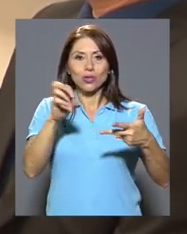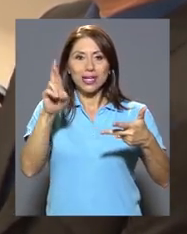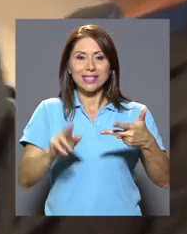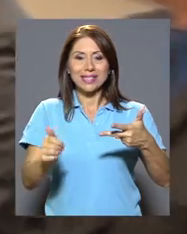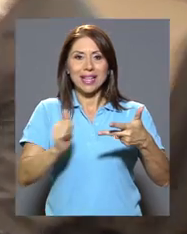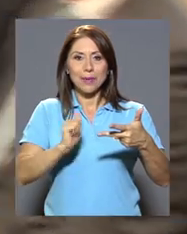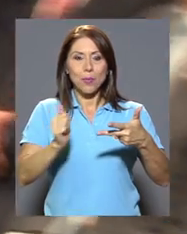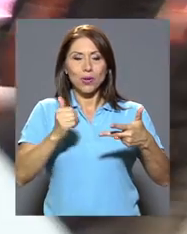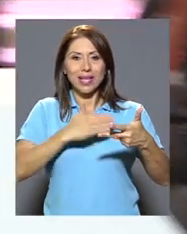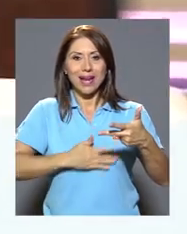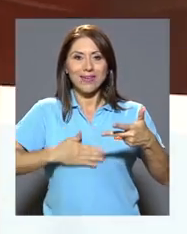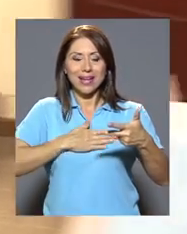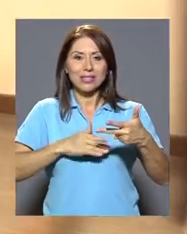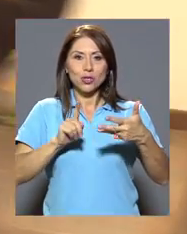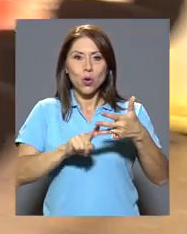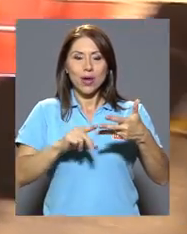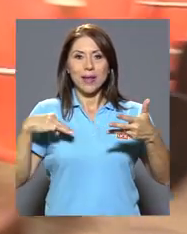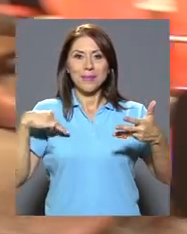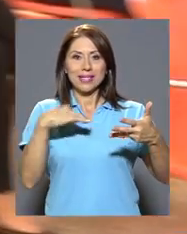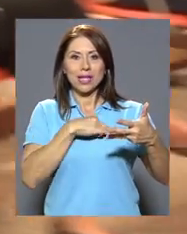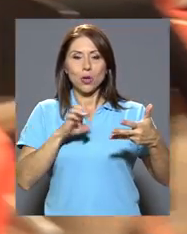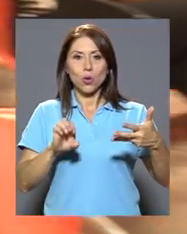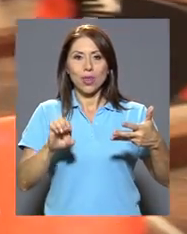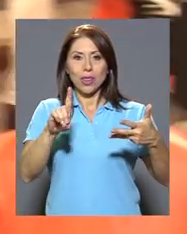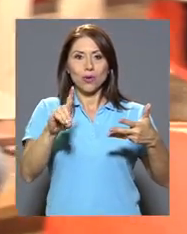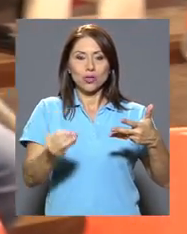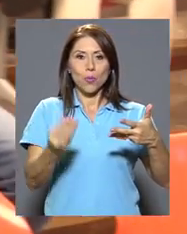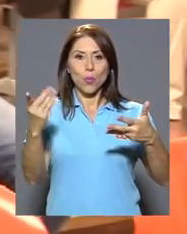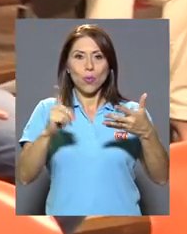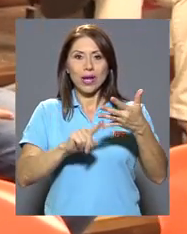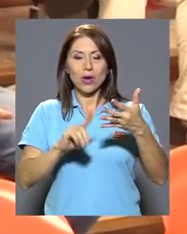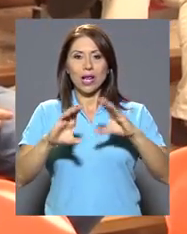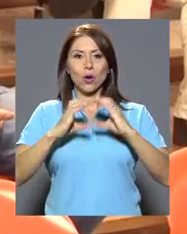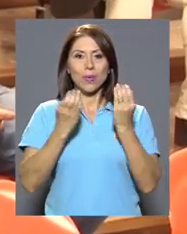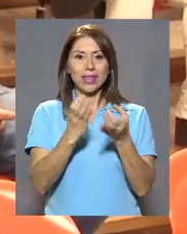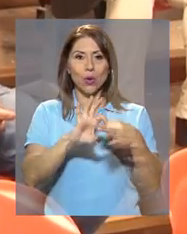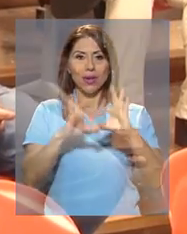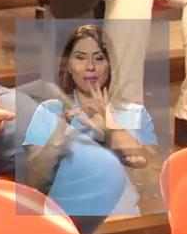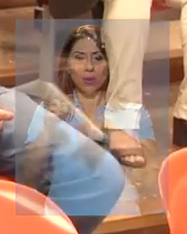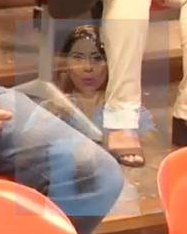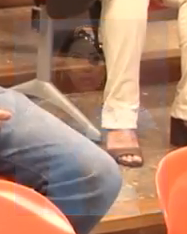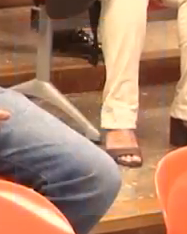Deporte y la Recreación, el Ministerio de Educación Pública y el Comité Olímpico Nacional.